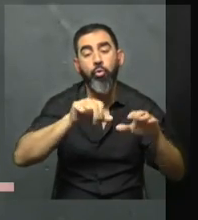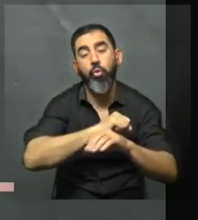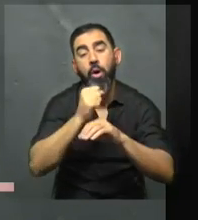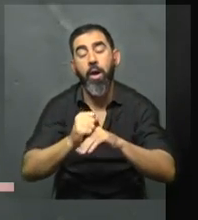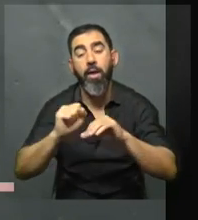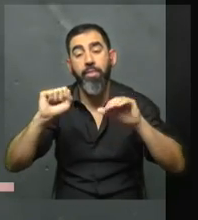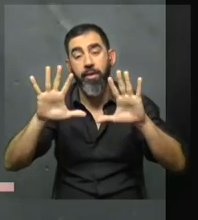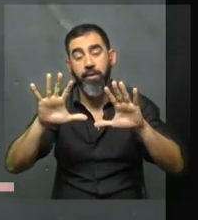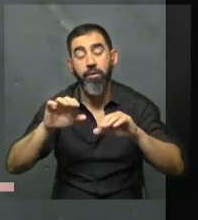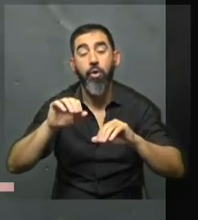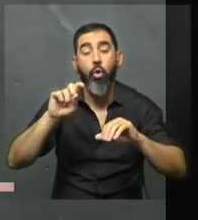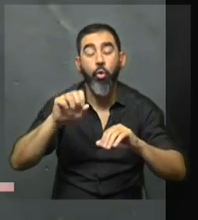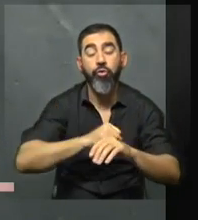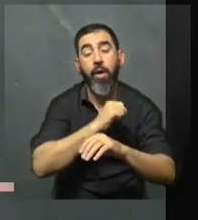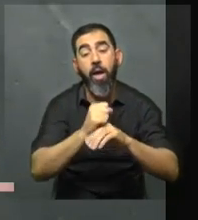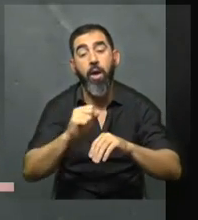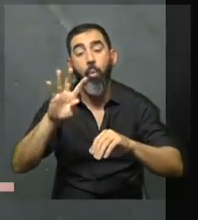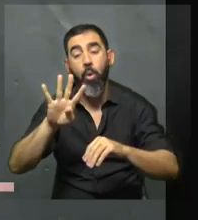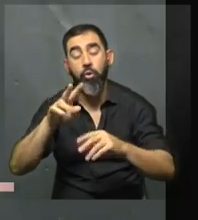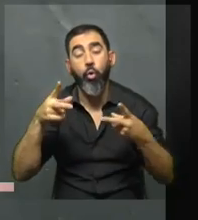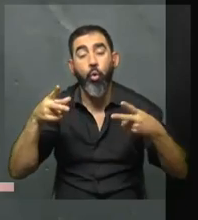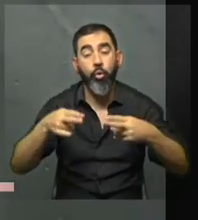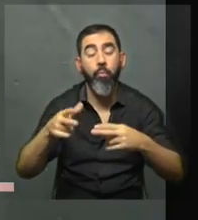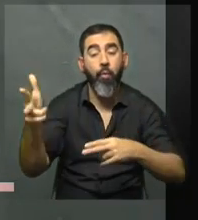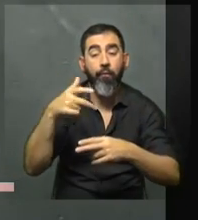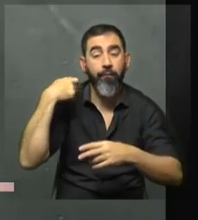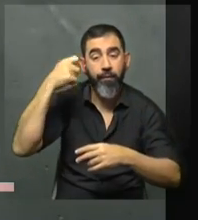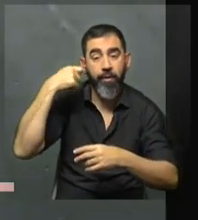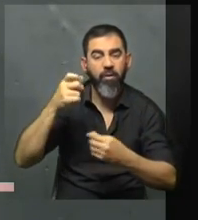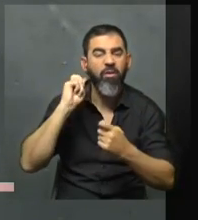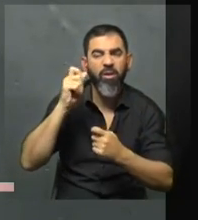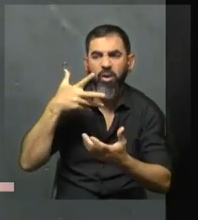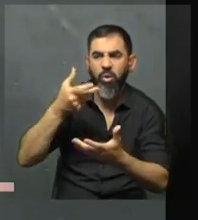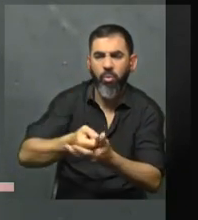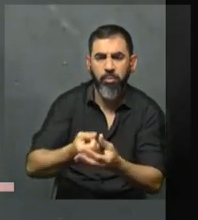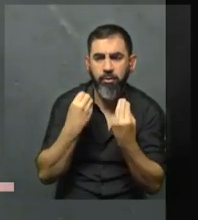a 16, y de 20 a 22, cortado también por filmación. Se ve que, ¿quién lo compró,